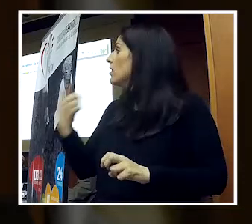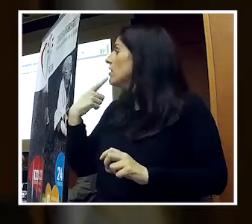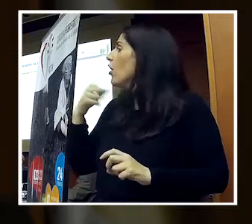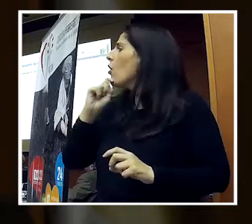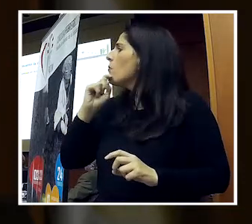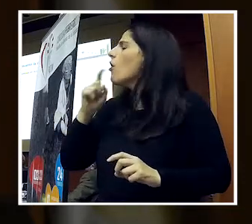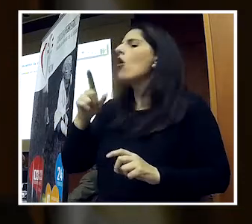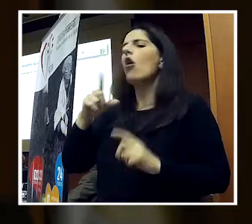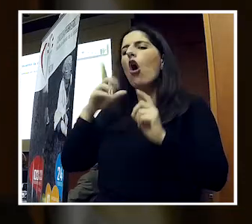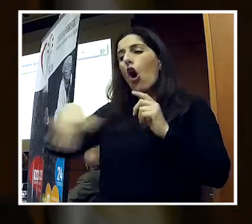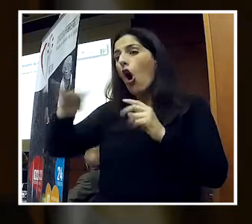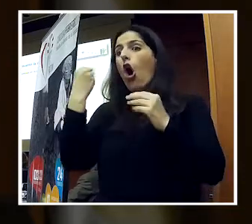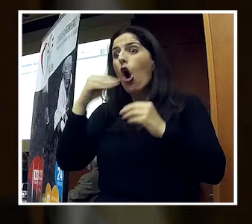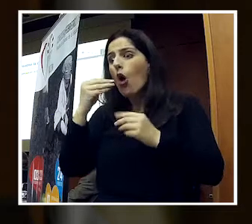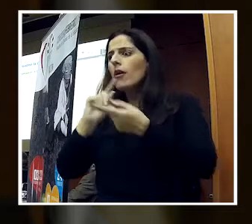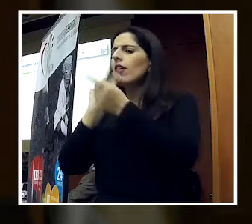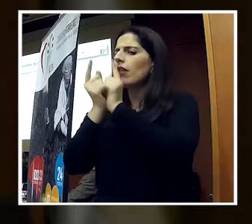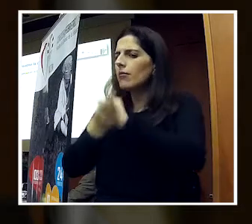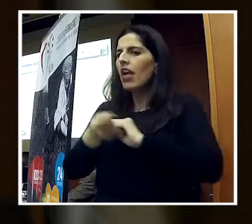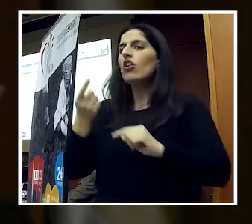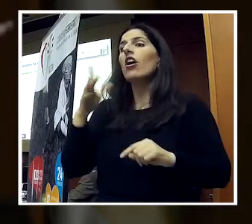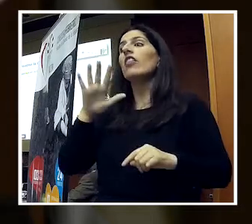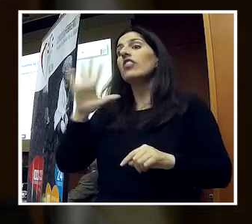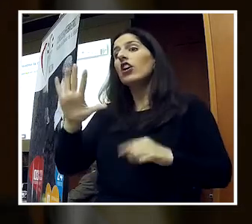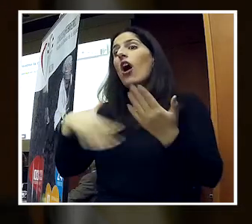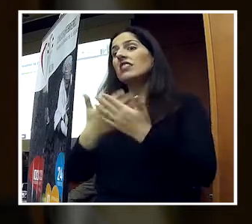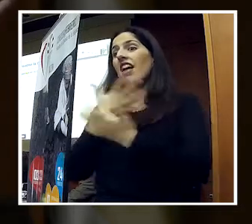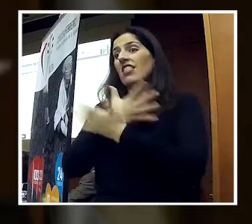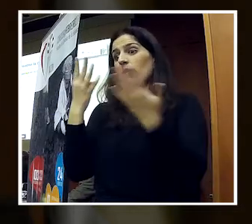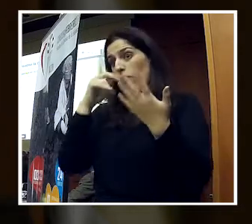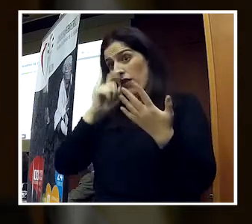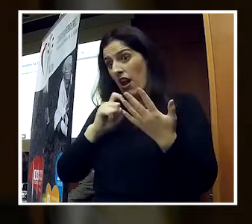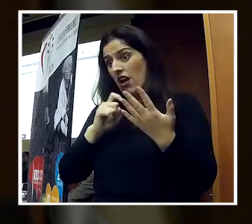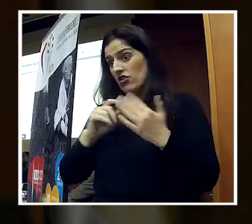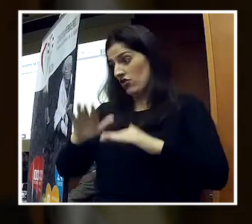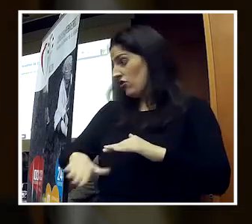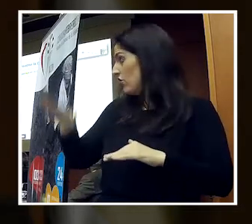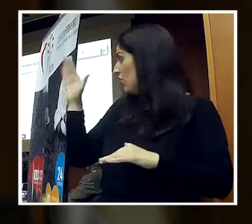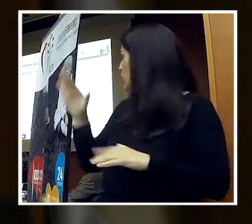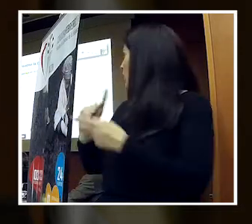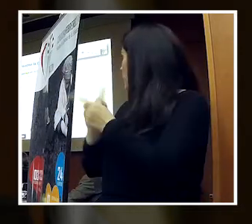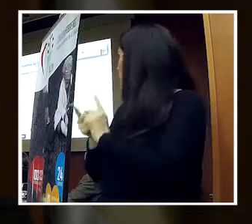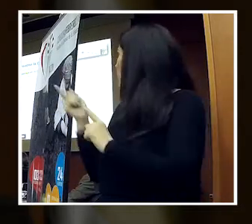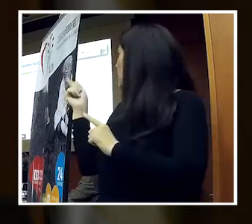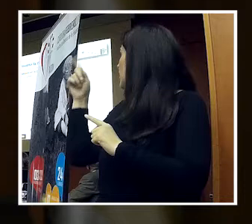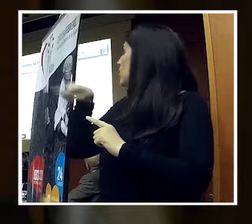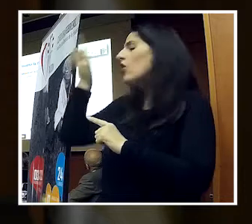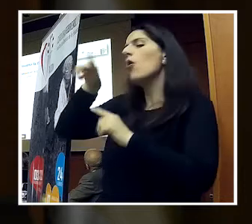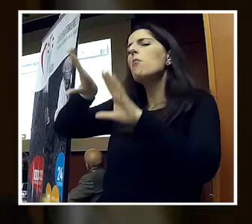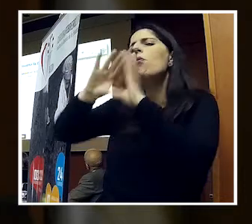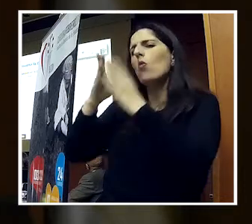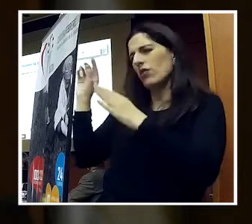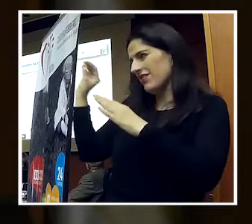cambiando la obesidad en los jóvenes, entre los 5 y los 19 años. ¿No? Ahí está representado todo el mundo. En el año 96, no lo pueden ver, pero son todos